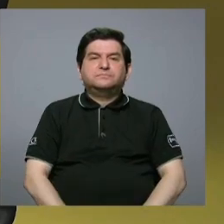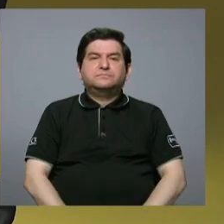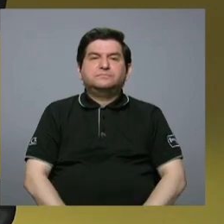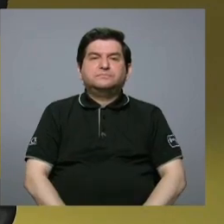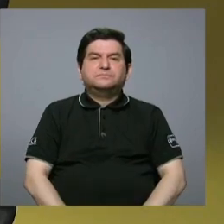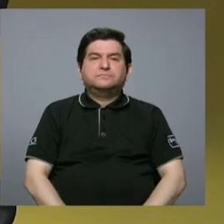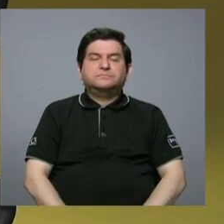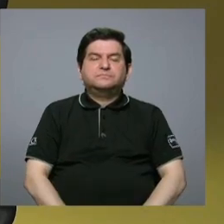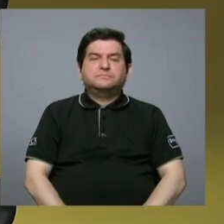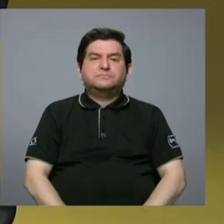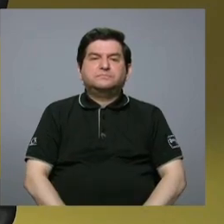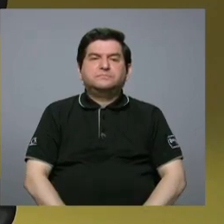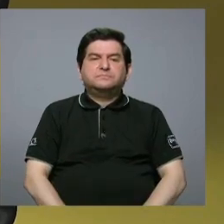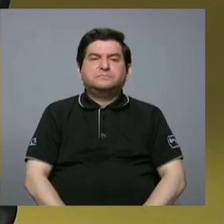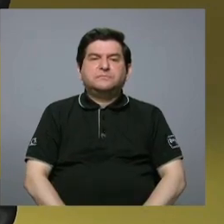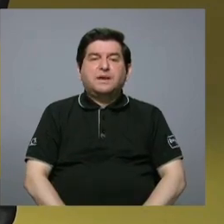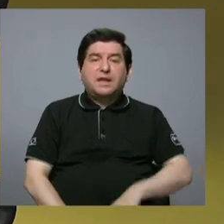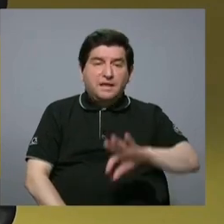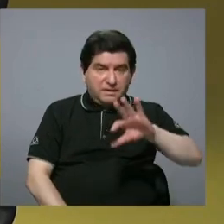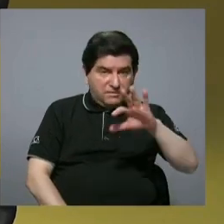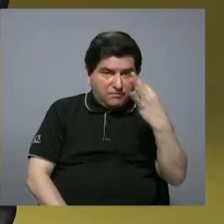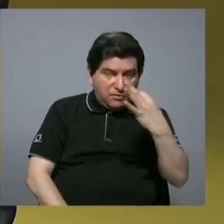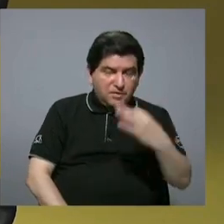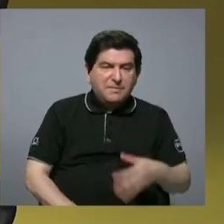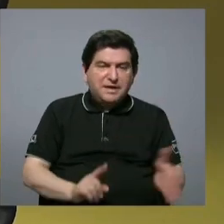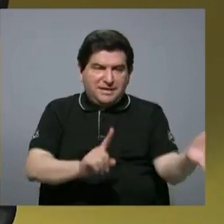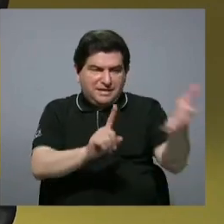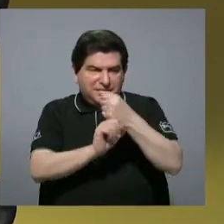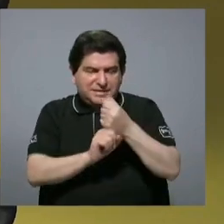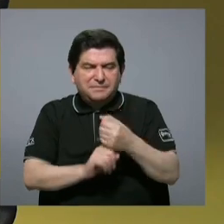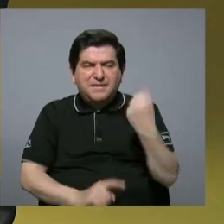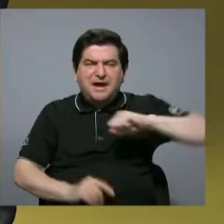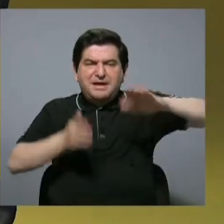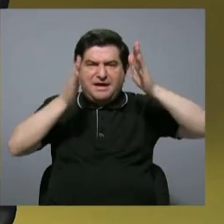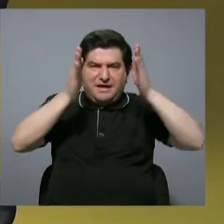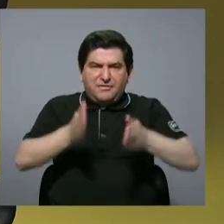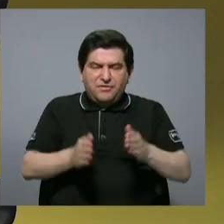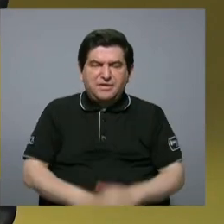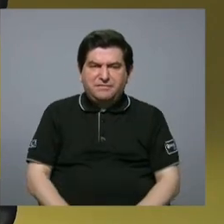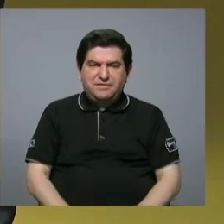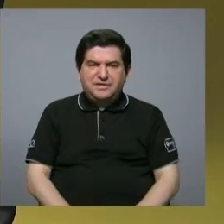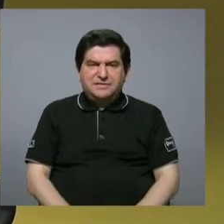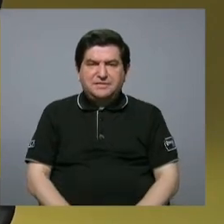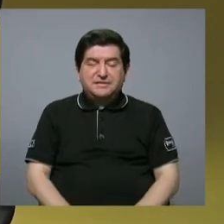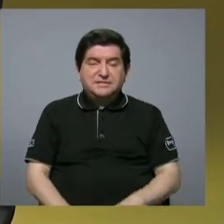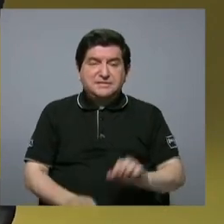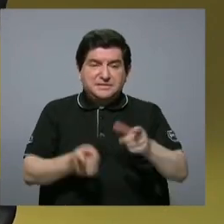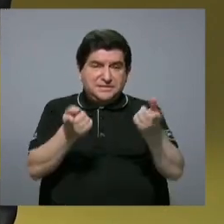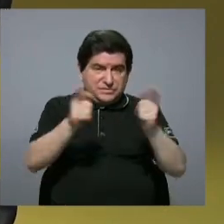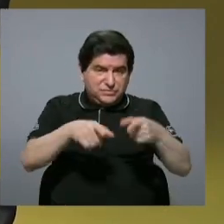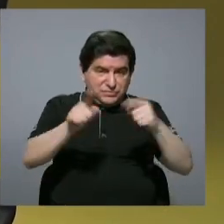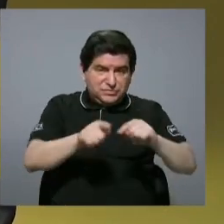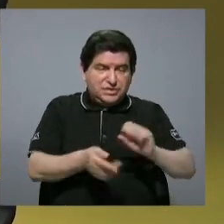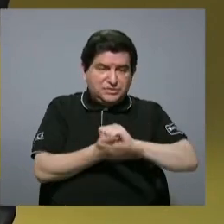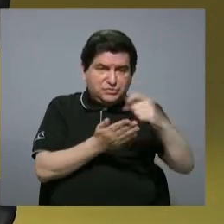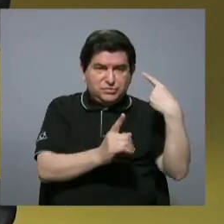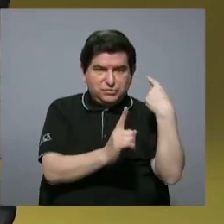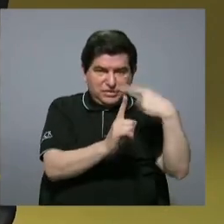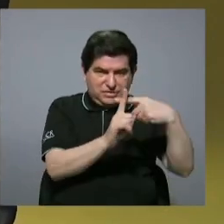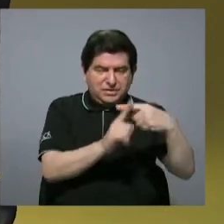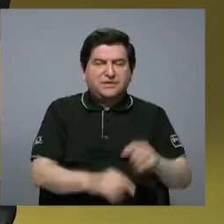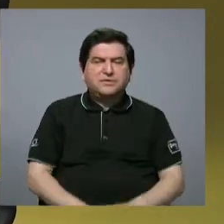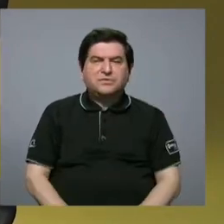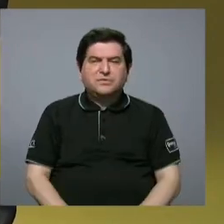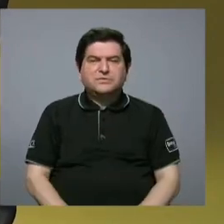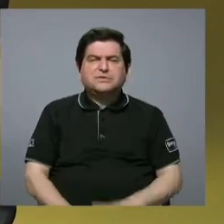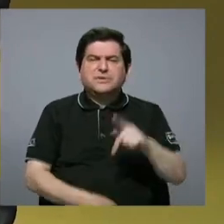para, entre otras cosas, apresar a los revoltosos de esta rebelión en Santa Cruz. En la rebelión, sobre todo,